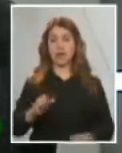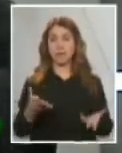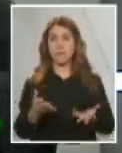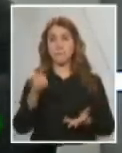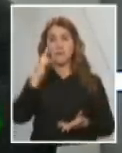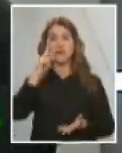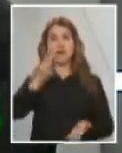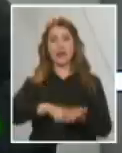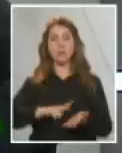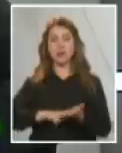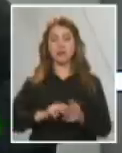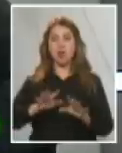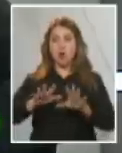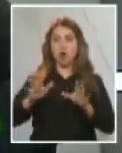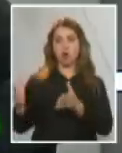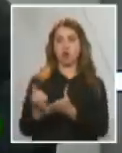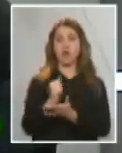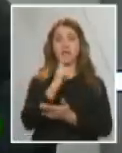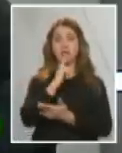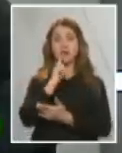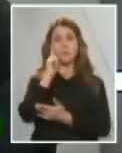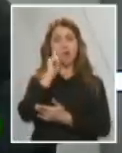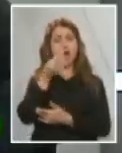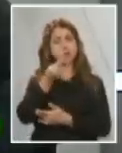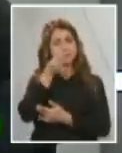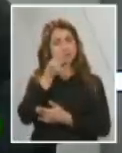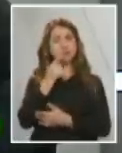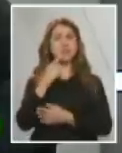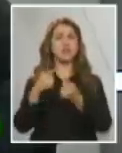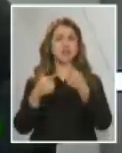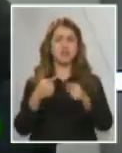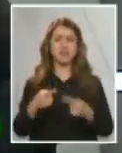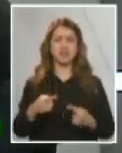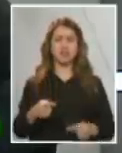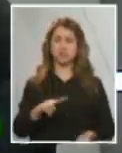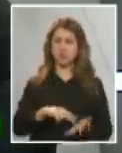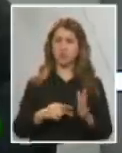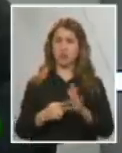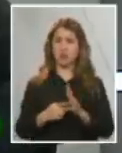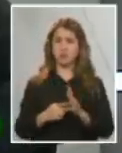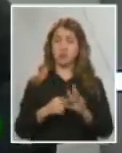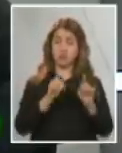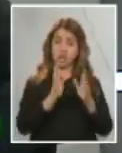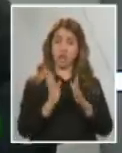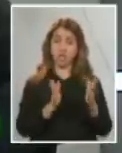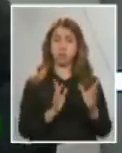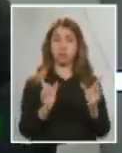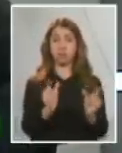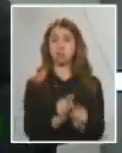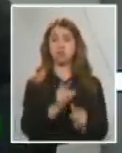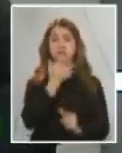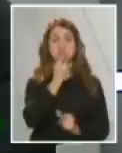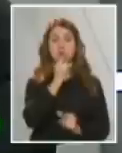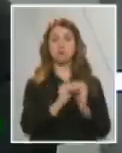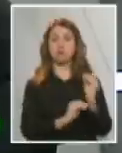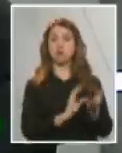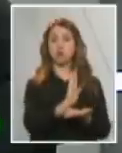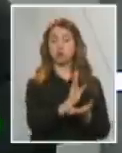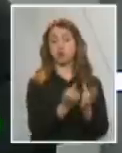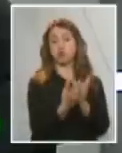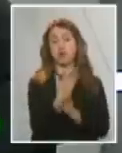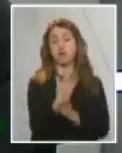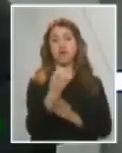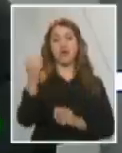como lo realmente que quieren llegar a tener, pero observamos que tiene una serie de complicaciones que en este caso se disminuyen con este producto